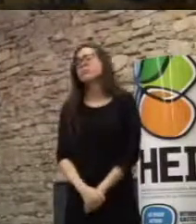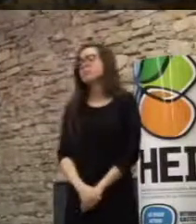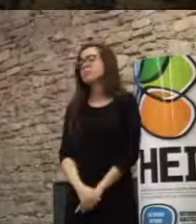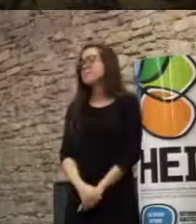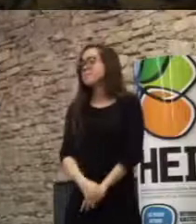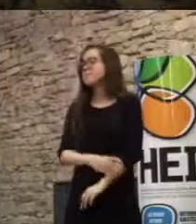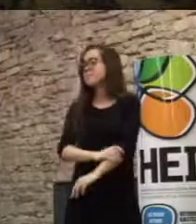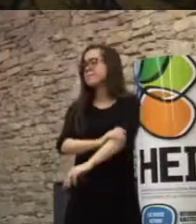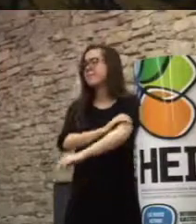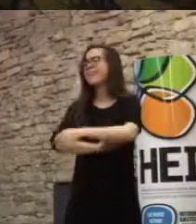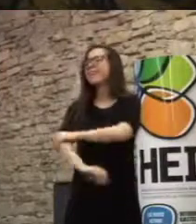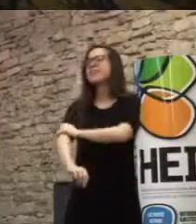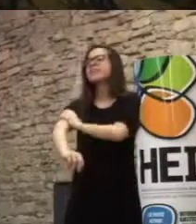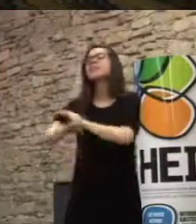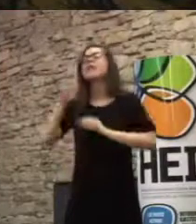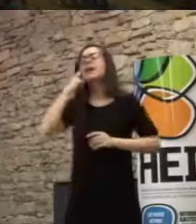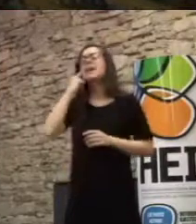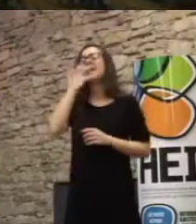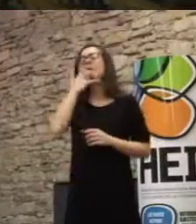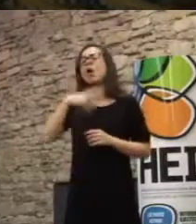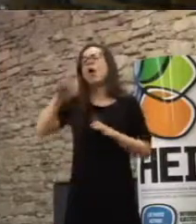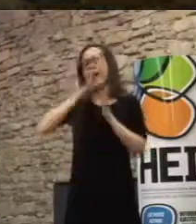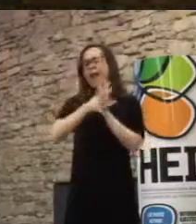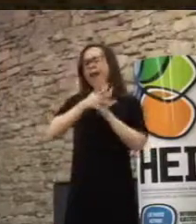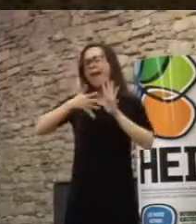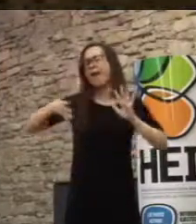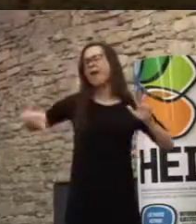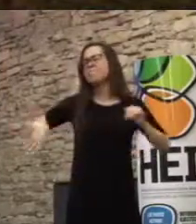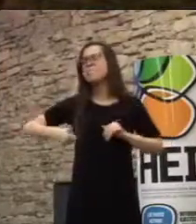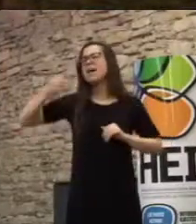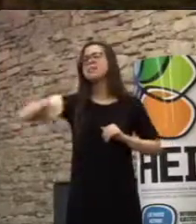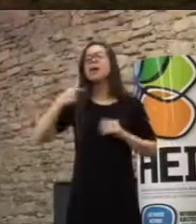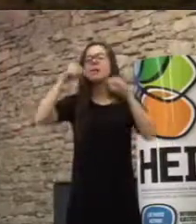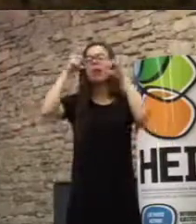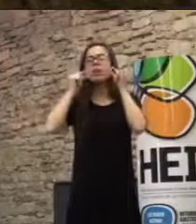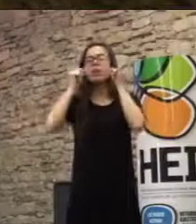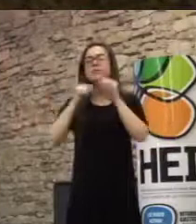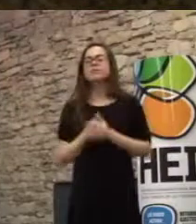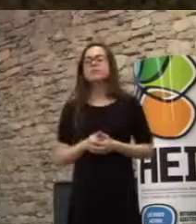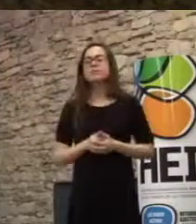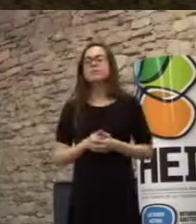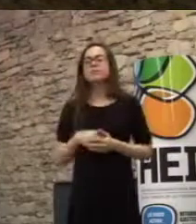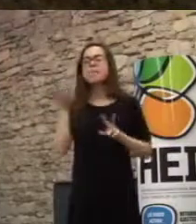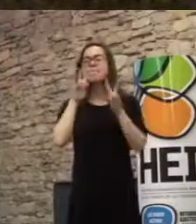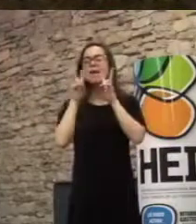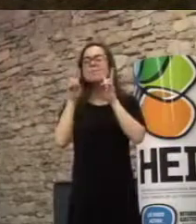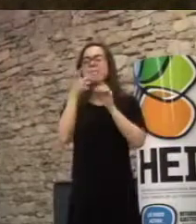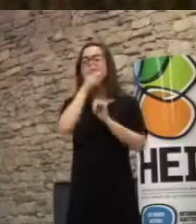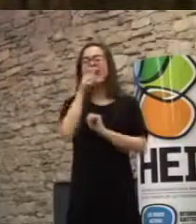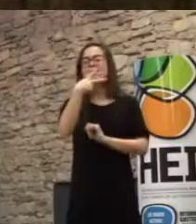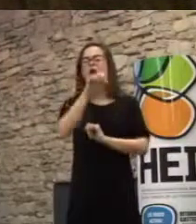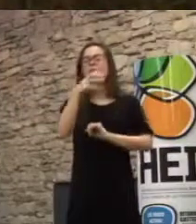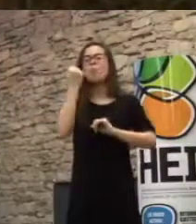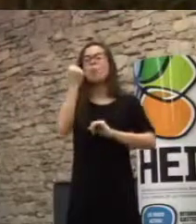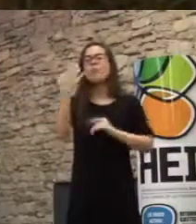vamos a hacer un ejemplo más largo más bonito incluso alcanzará los ojos para que verifiquemos el poder de la palabra no imaginemos